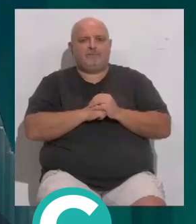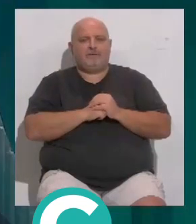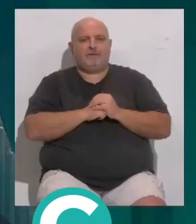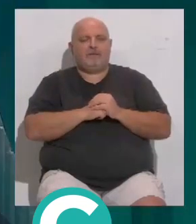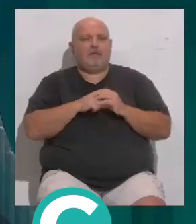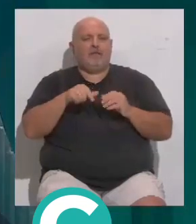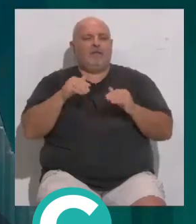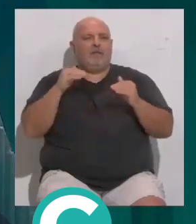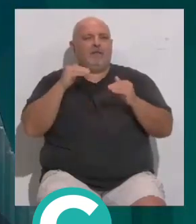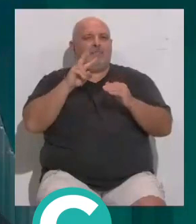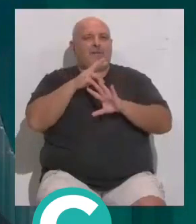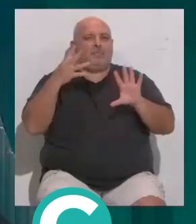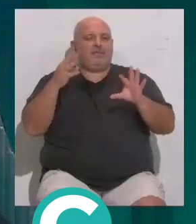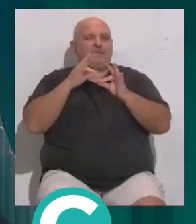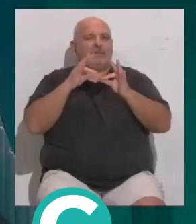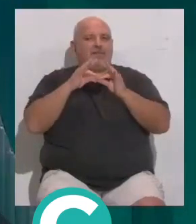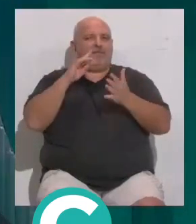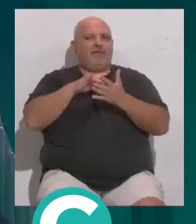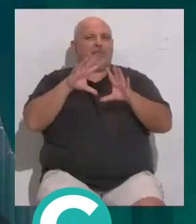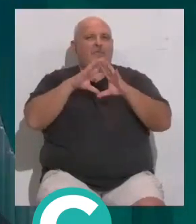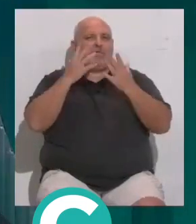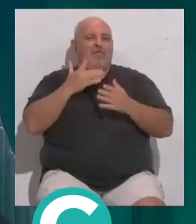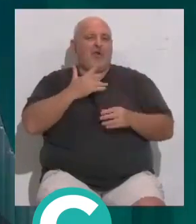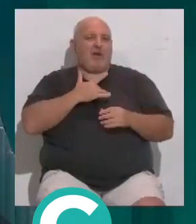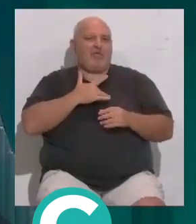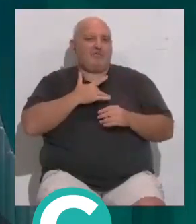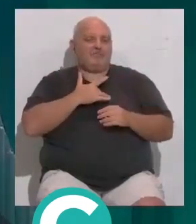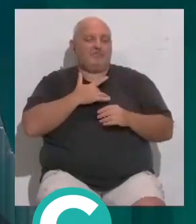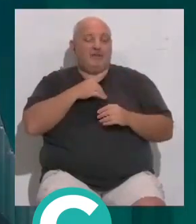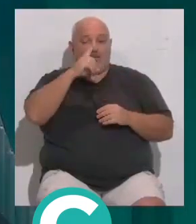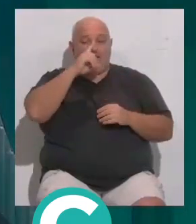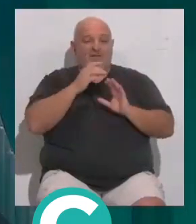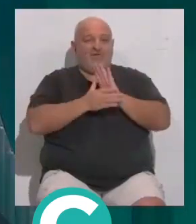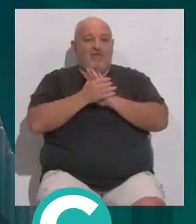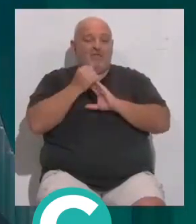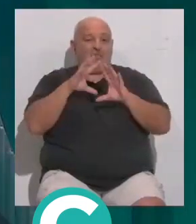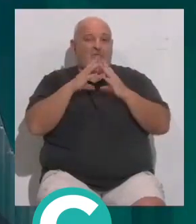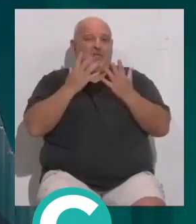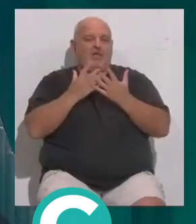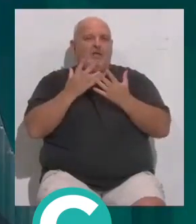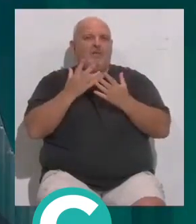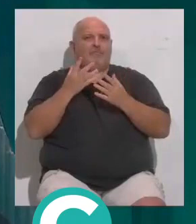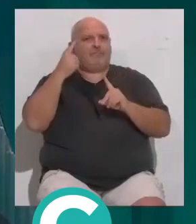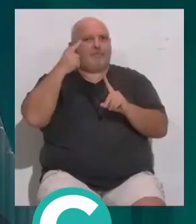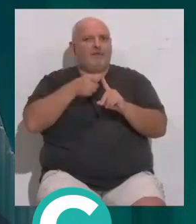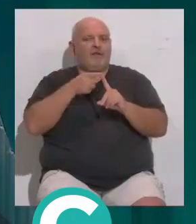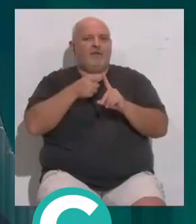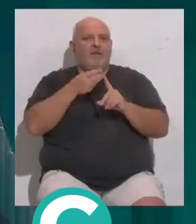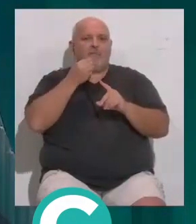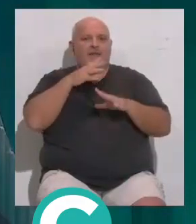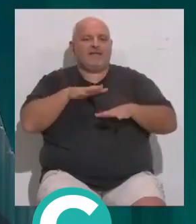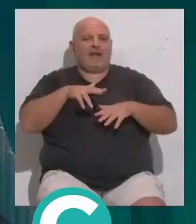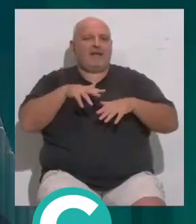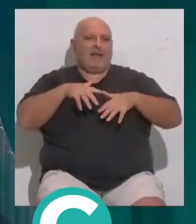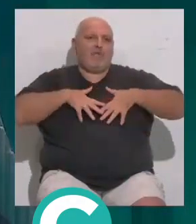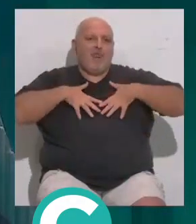Este 29 de septiembre se ha conmemorado el Día Mundial del Corazón y este año la Federación Mundial ha puesto el foco en el bienestar